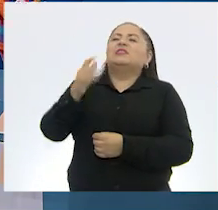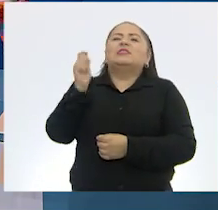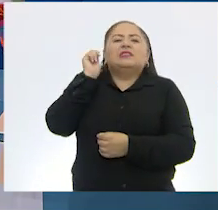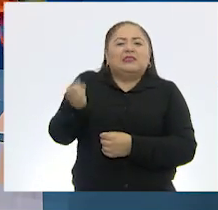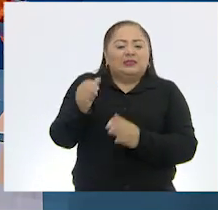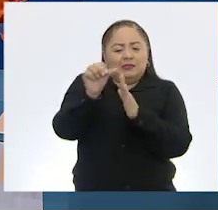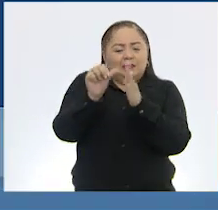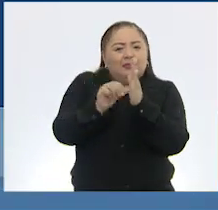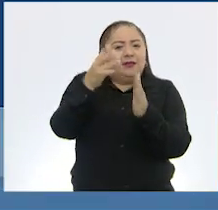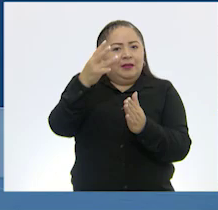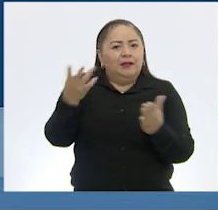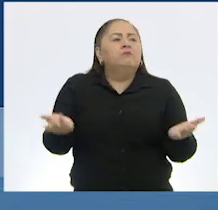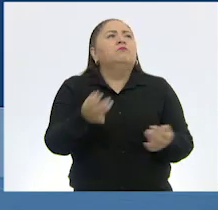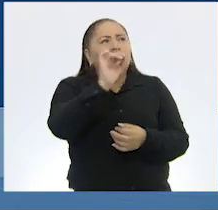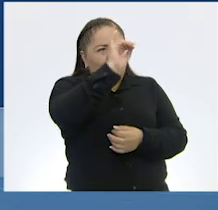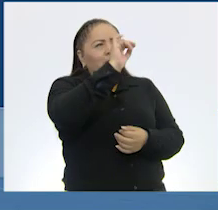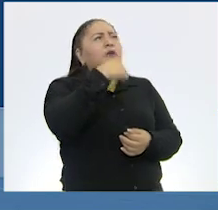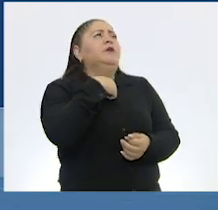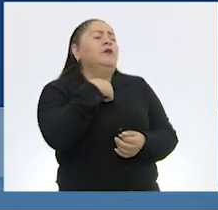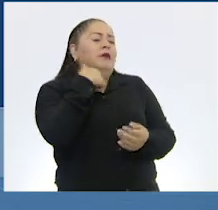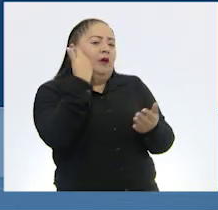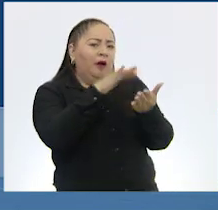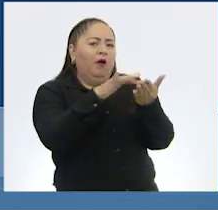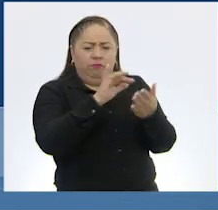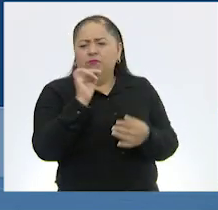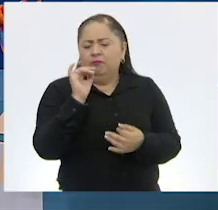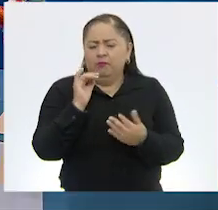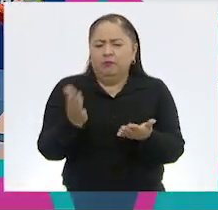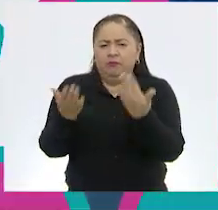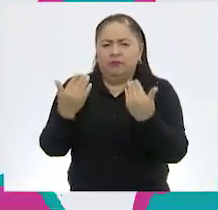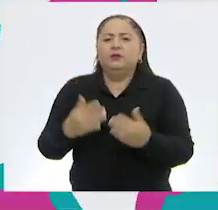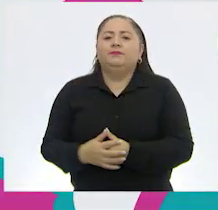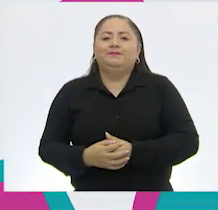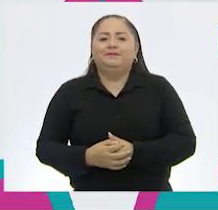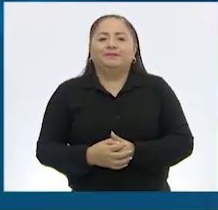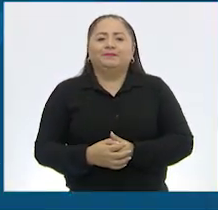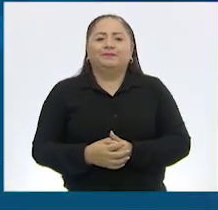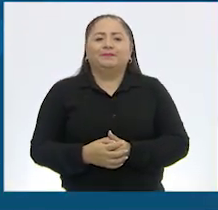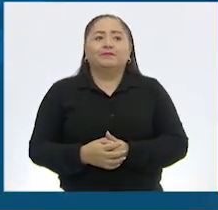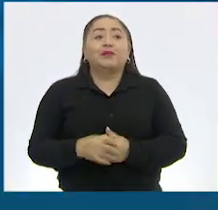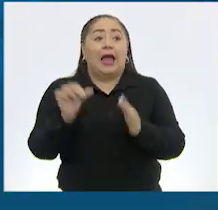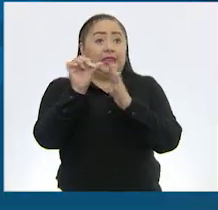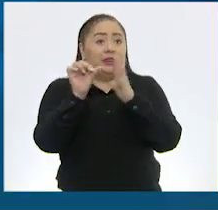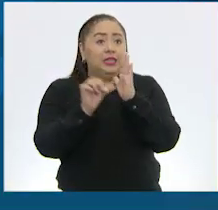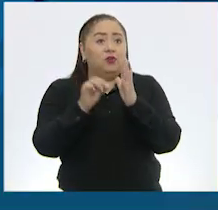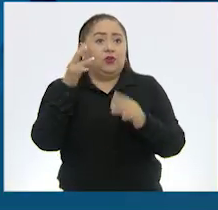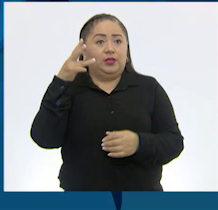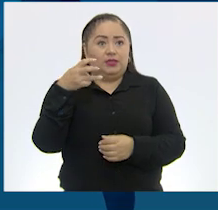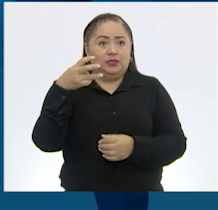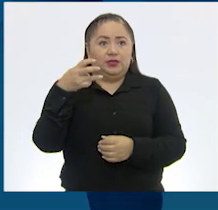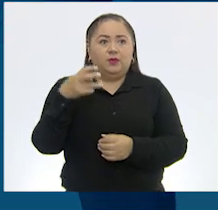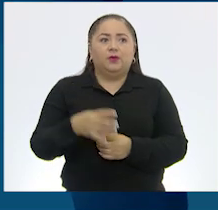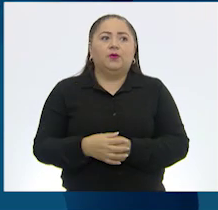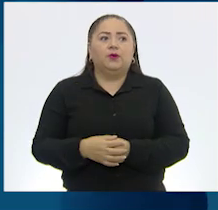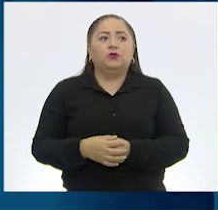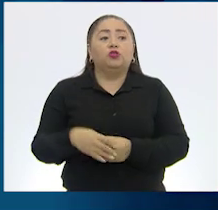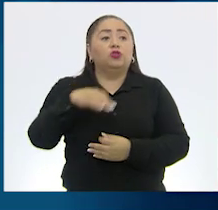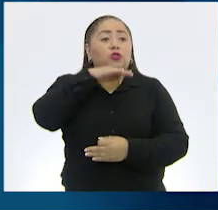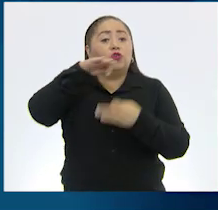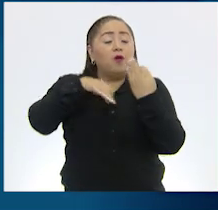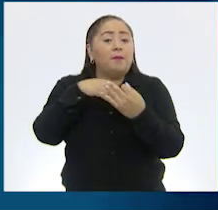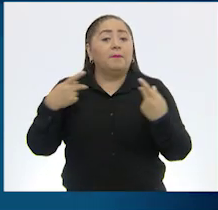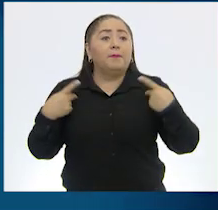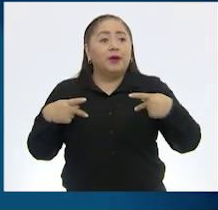trata. Sí, ¿yo lo puedo leer, maestra? Adelante, Ton. Artículo 3.